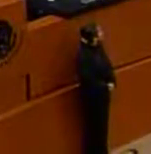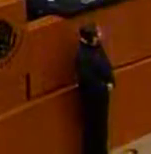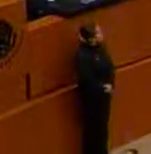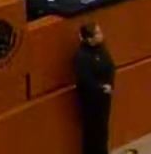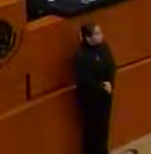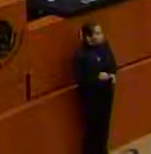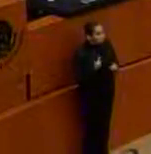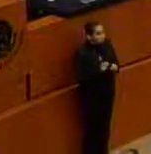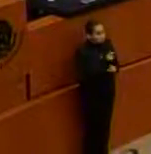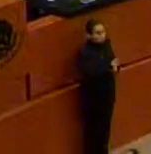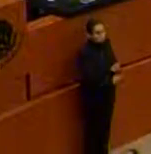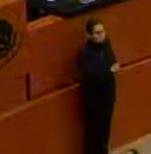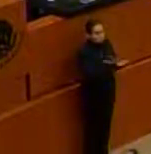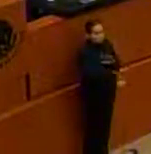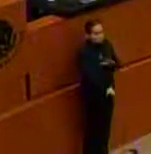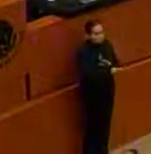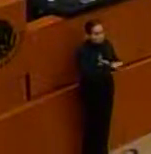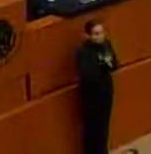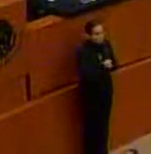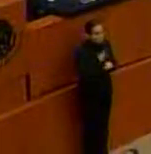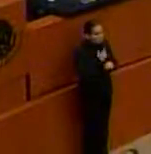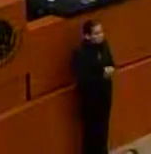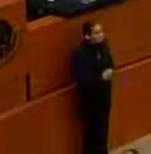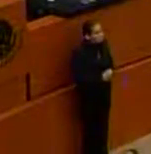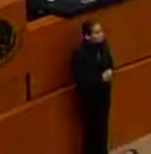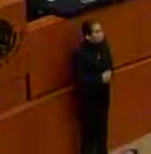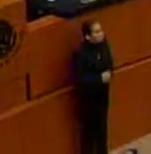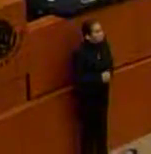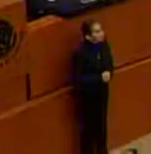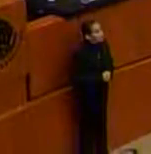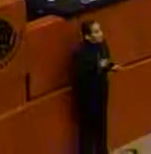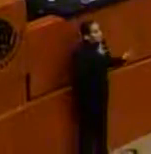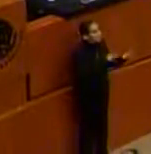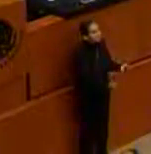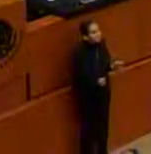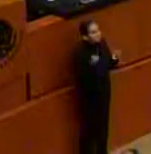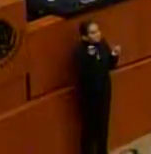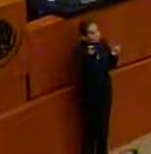o la renta básica sería de